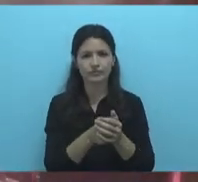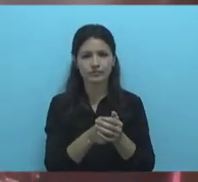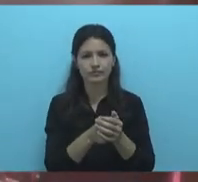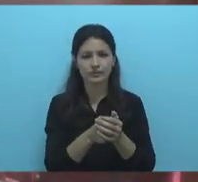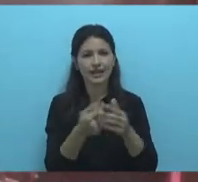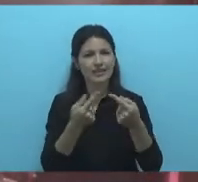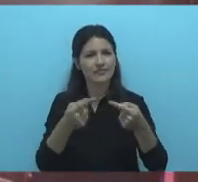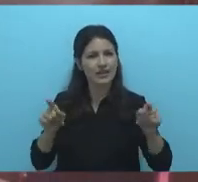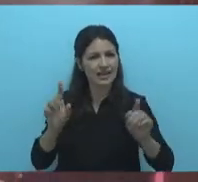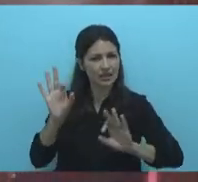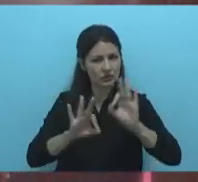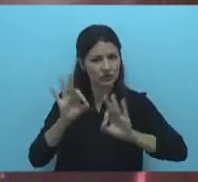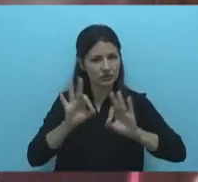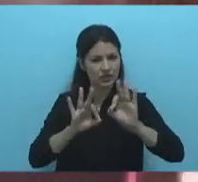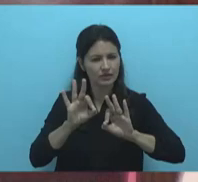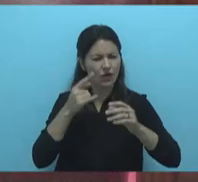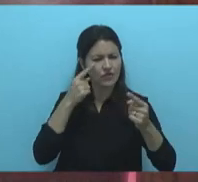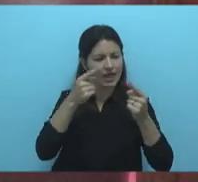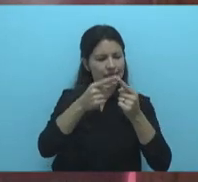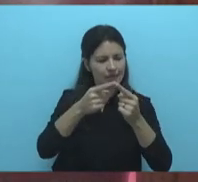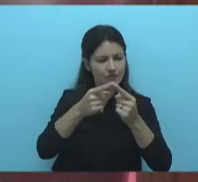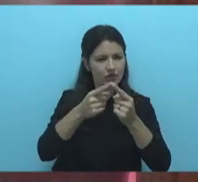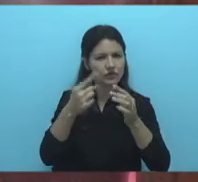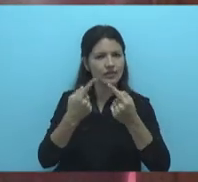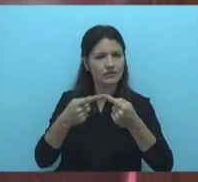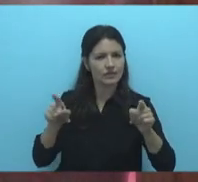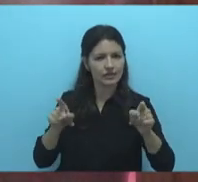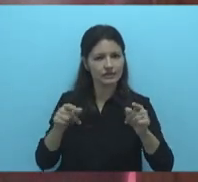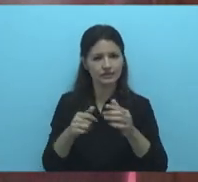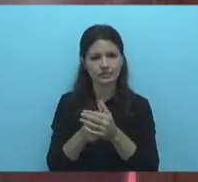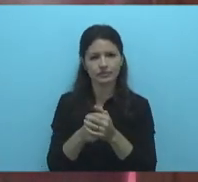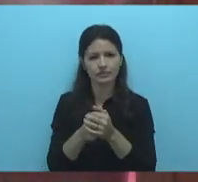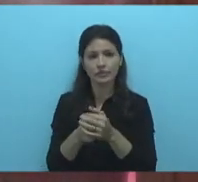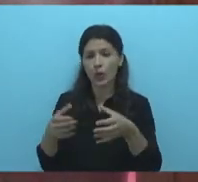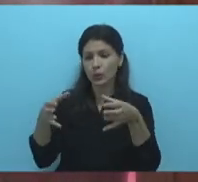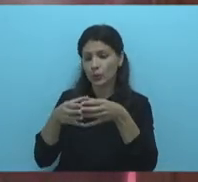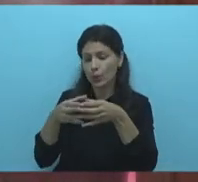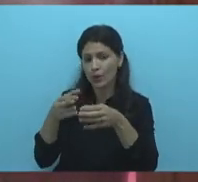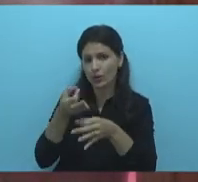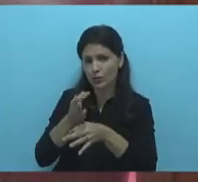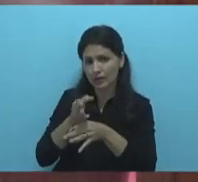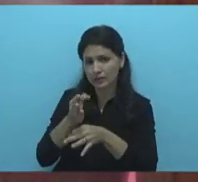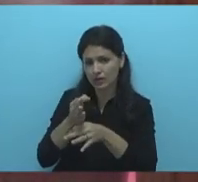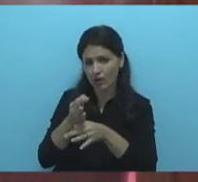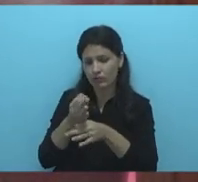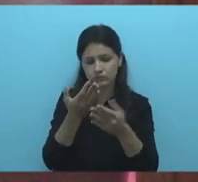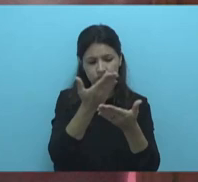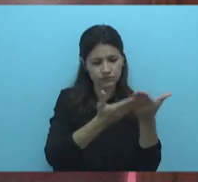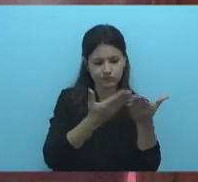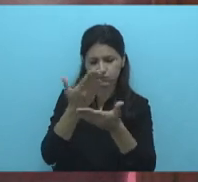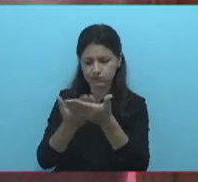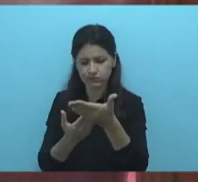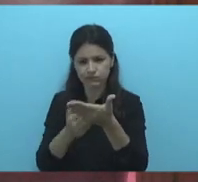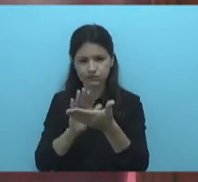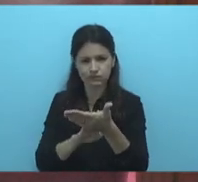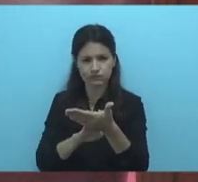eran diferentes, digamos, los objetivos que el proyecto tenía, y desde la Comisión de Educación nosotros